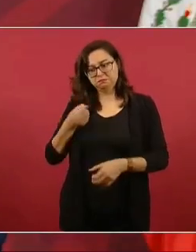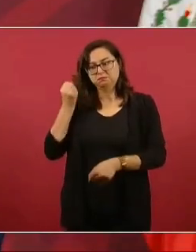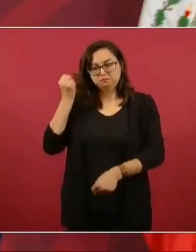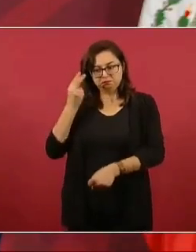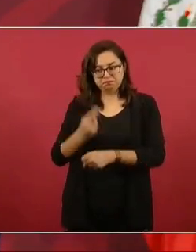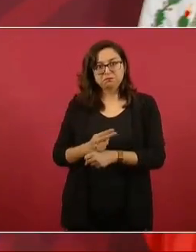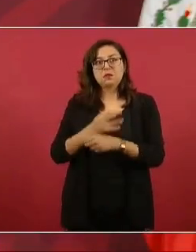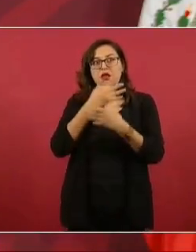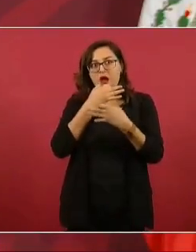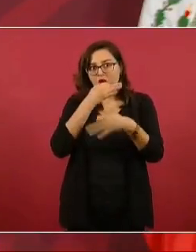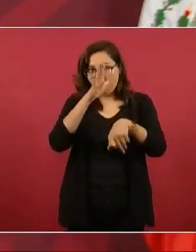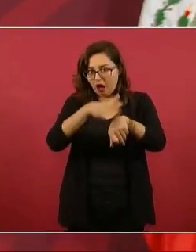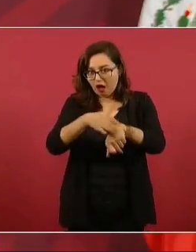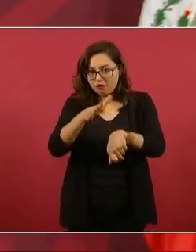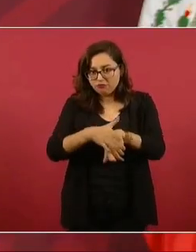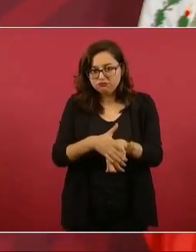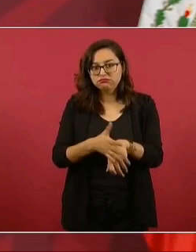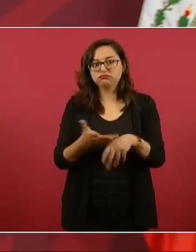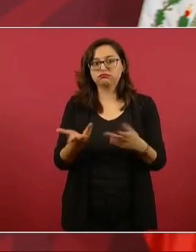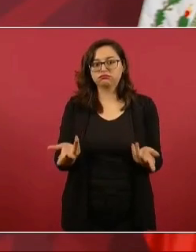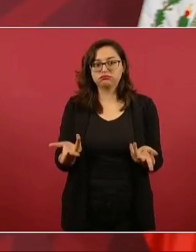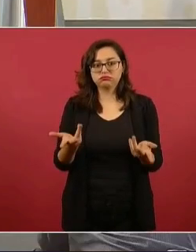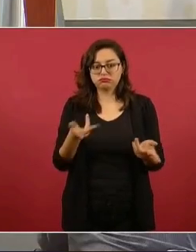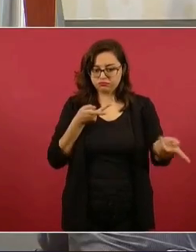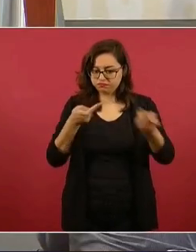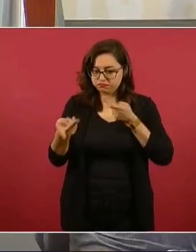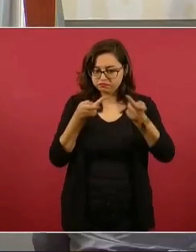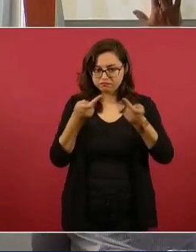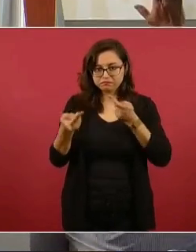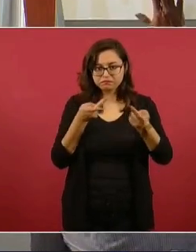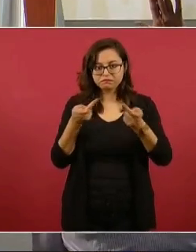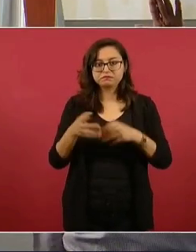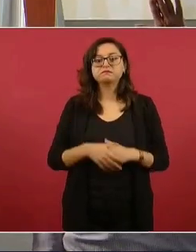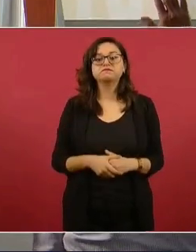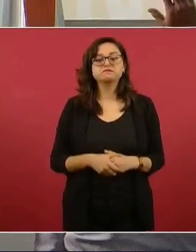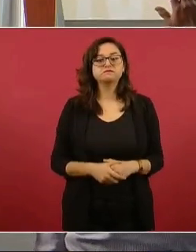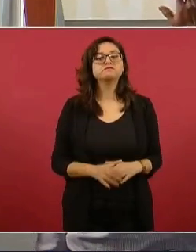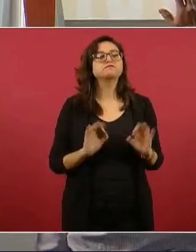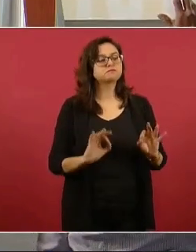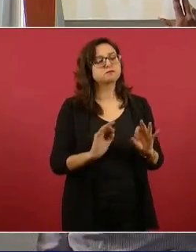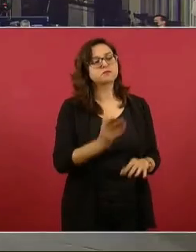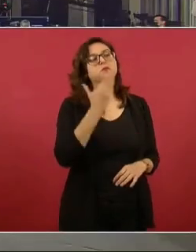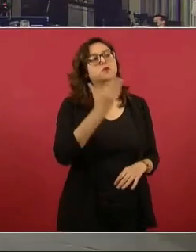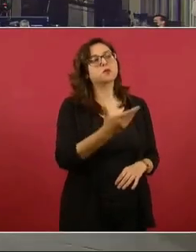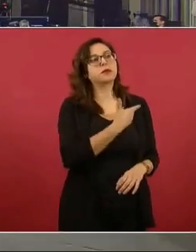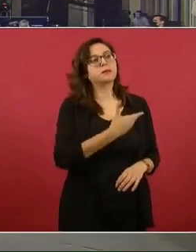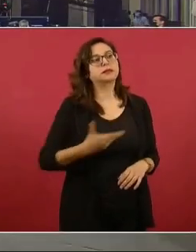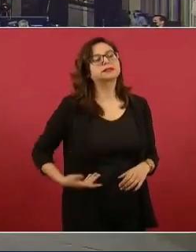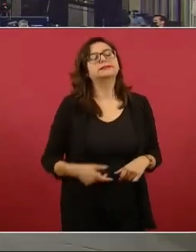para que todo el mundo se prepare. Bien, presidente. Jefe del Estado mexicano,